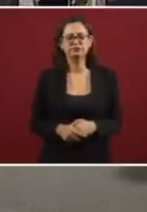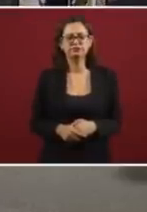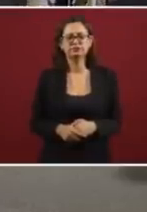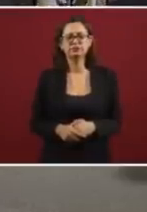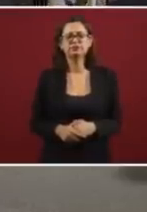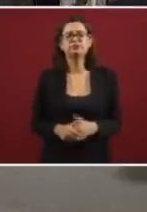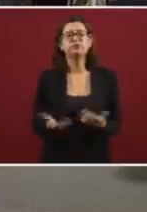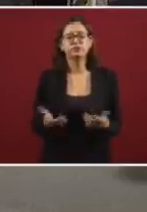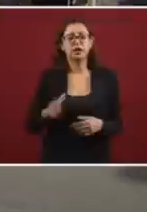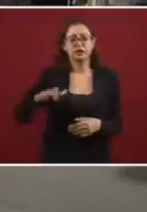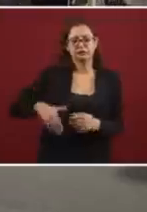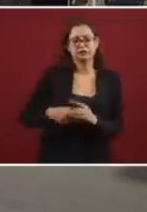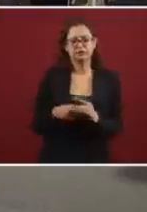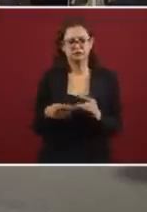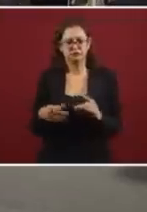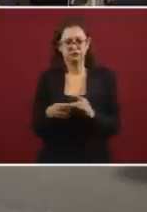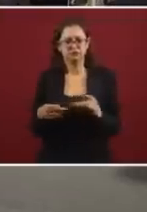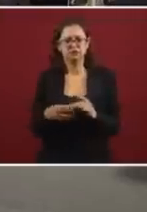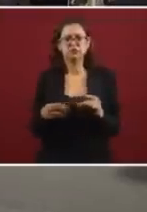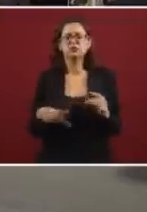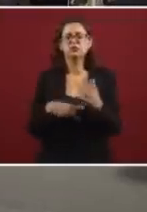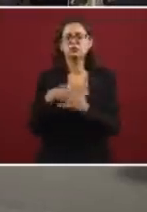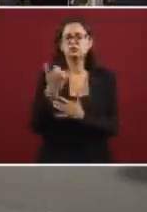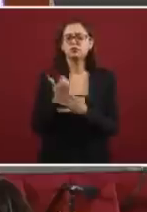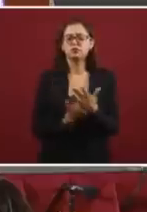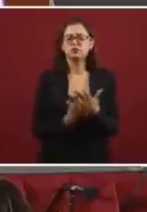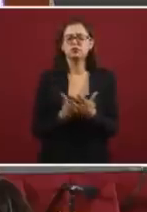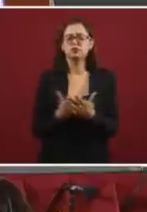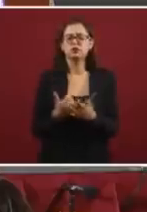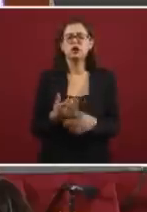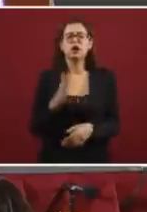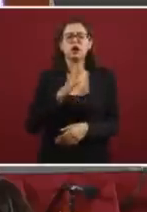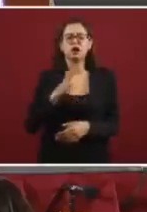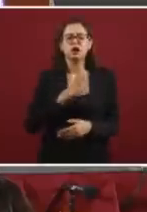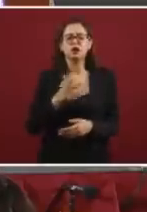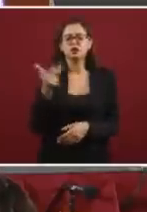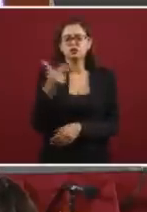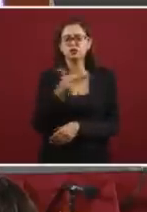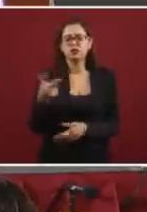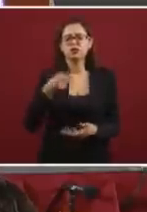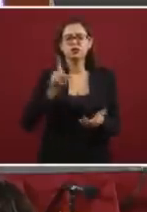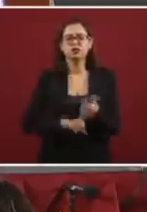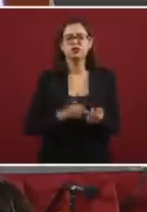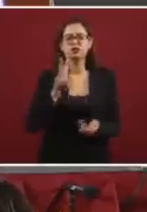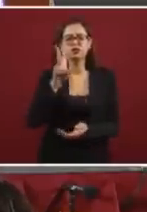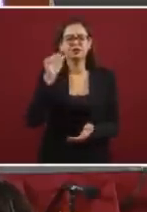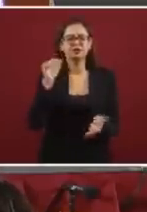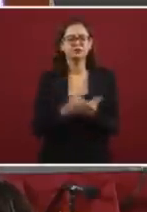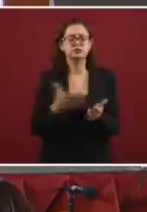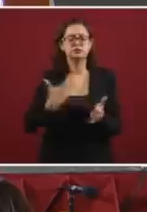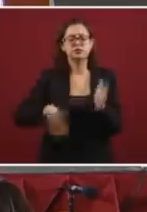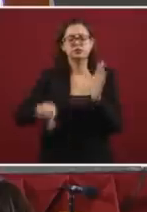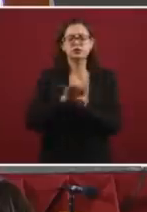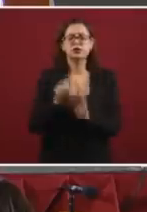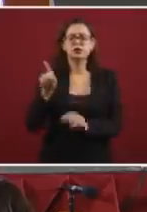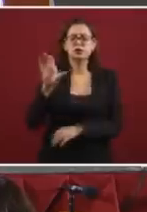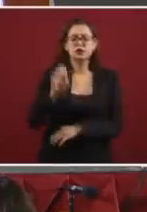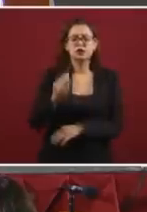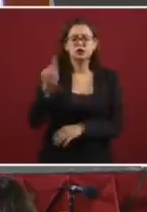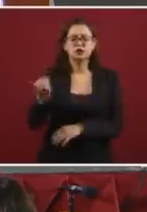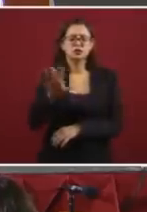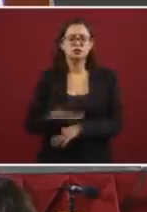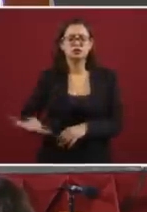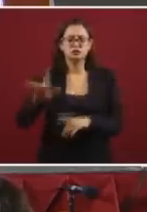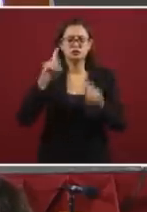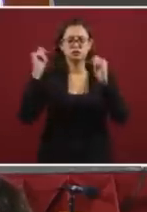como les comentaba el proyecto es de tres mil habitaciones que se estará desarrollando en cancún zona hotelera lo cual